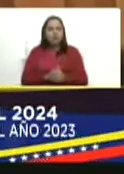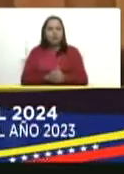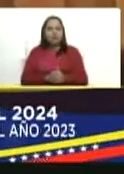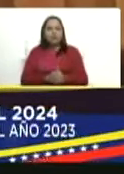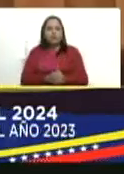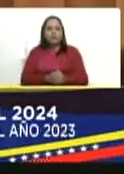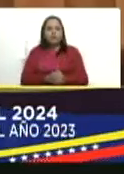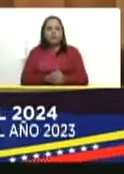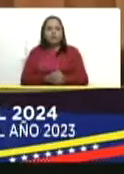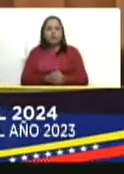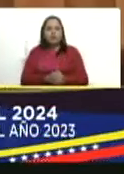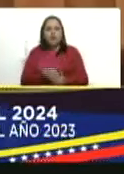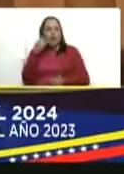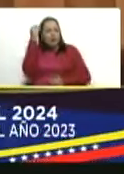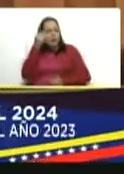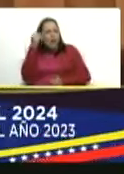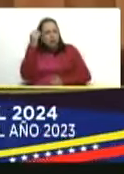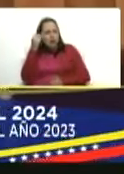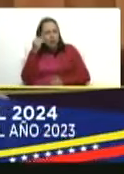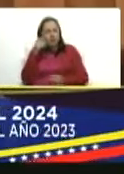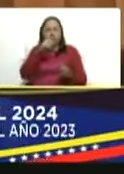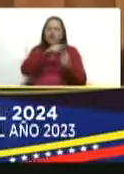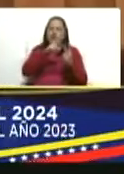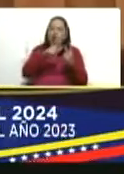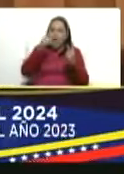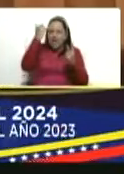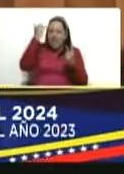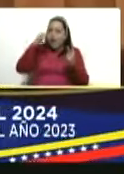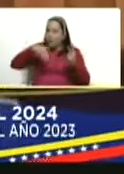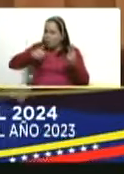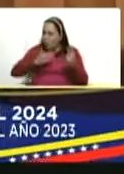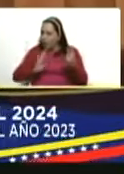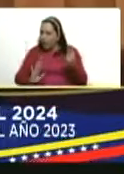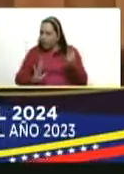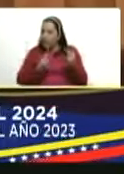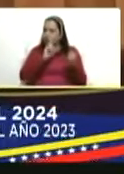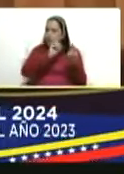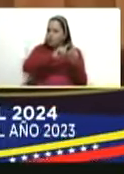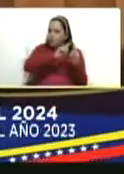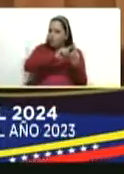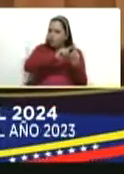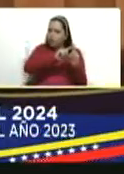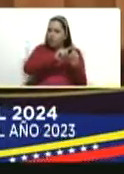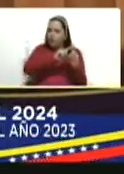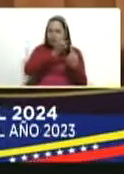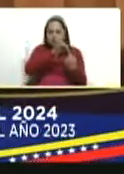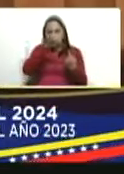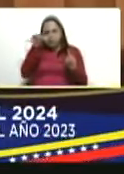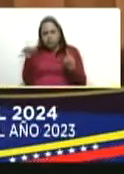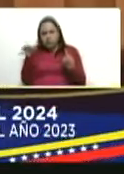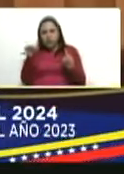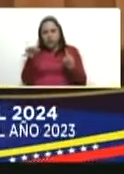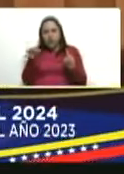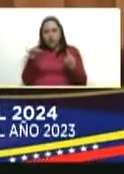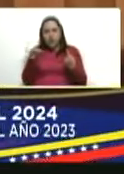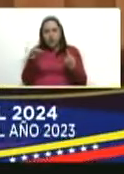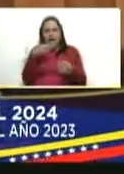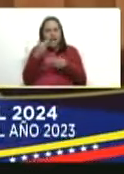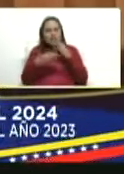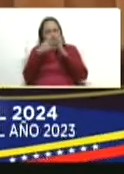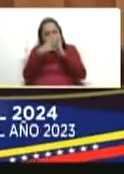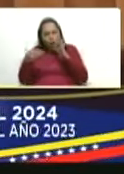Y pienso que pudiera haber dos iniciativas. Una, tomando una experiencia